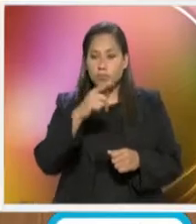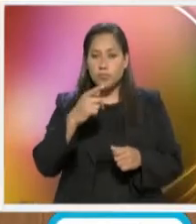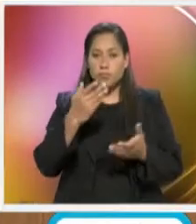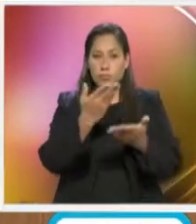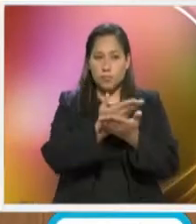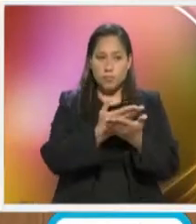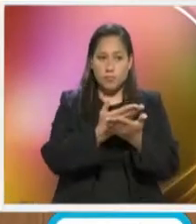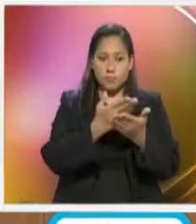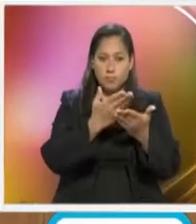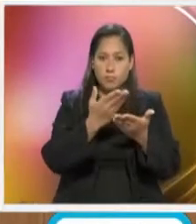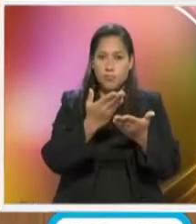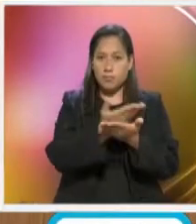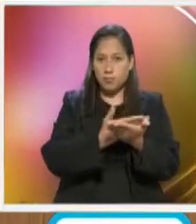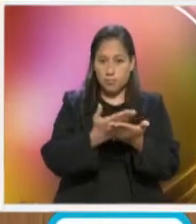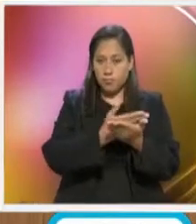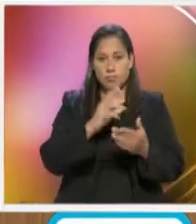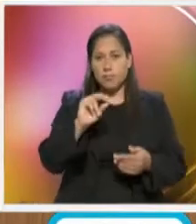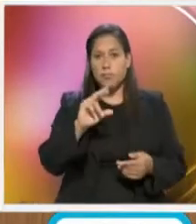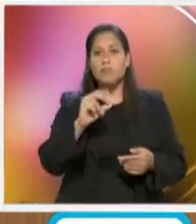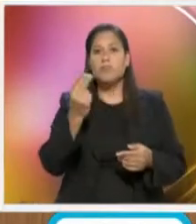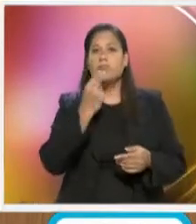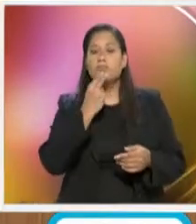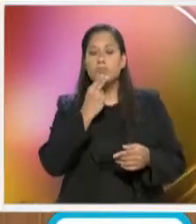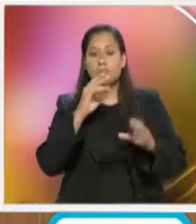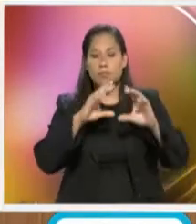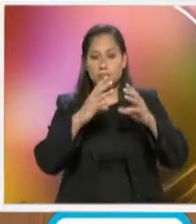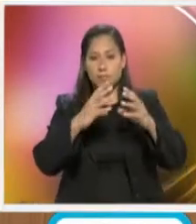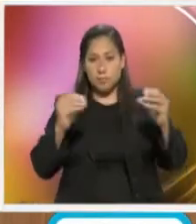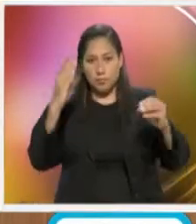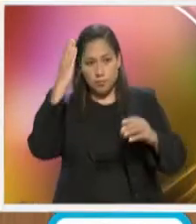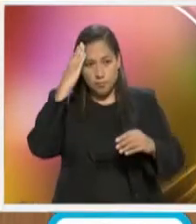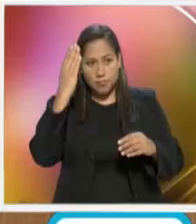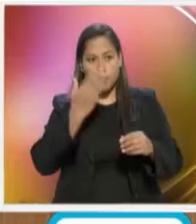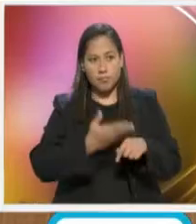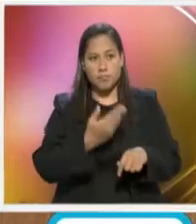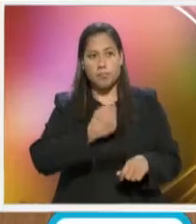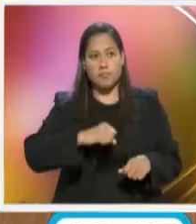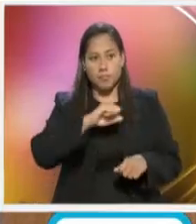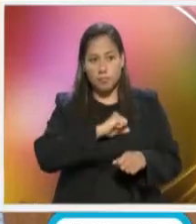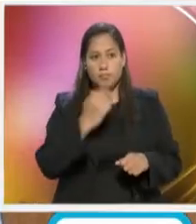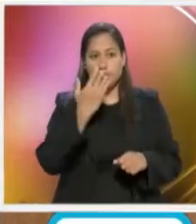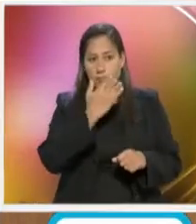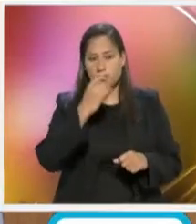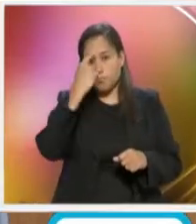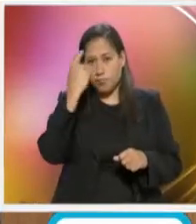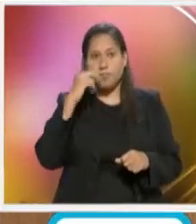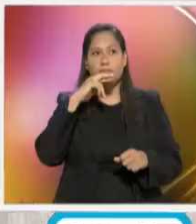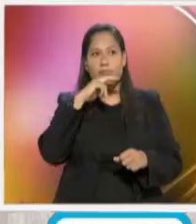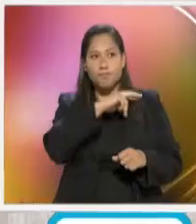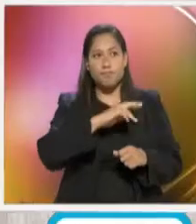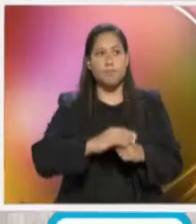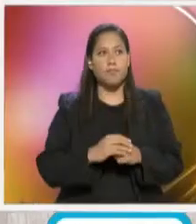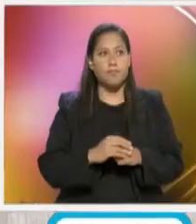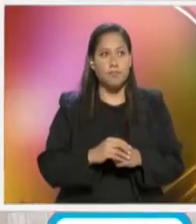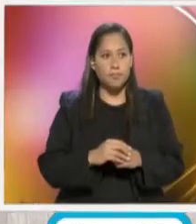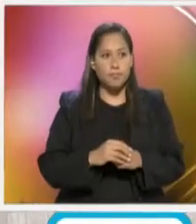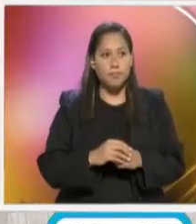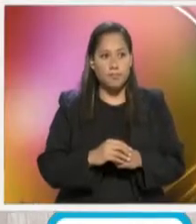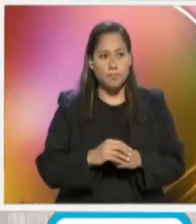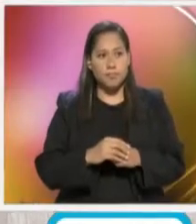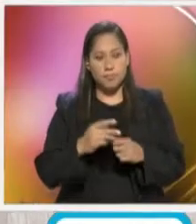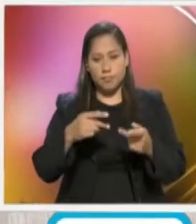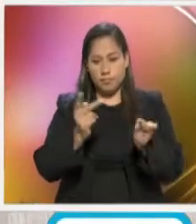usar calabaza. Está muy interesante, está diferente, muy sana. Entonces, y rica, fácil, rápida. Una versión creativa